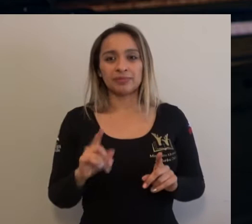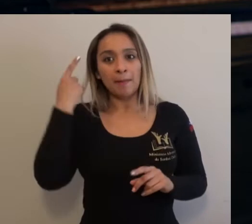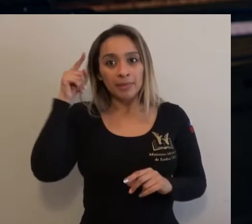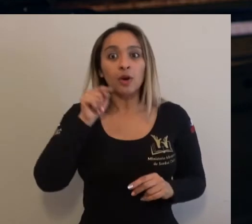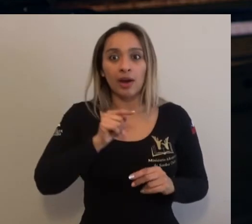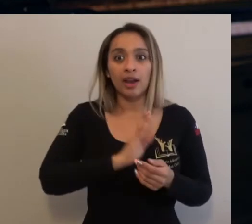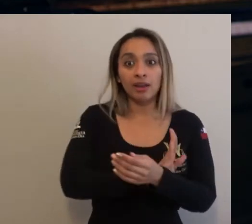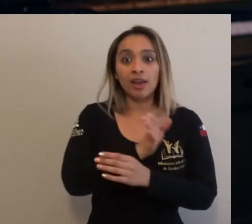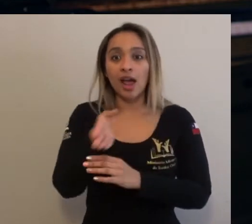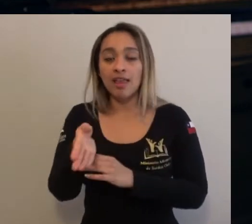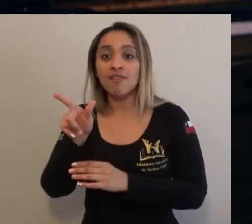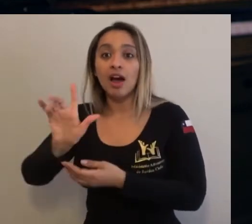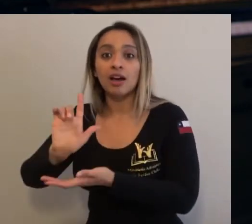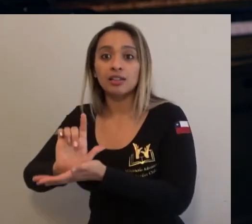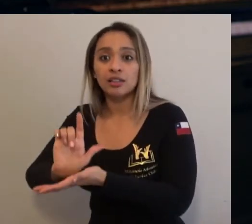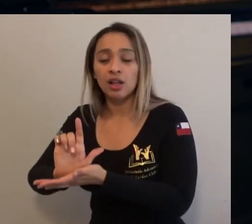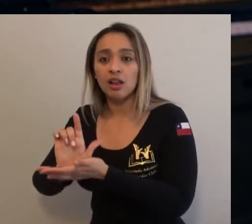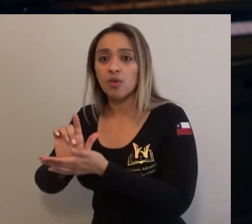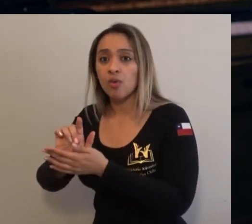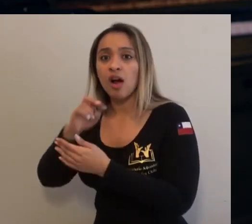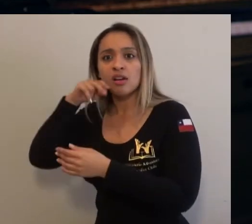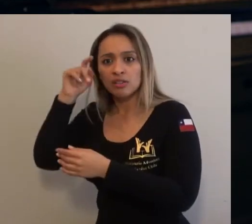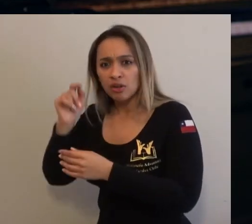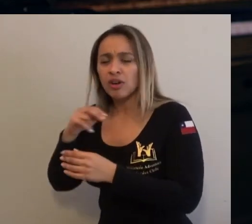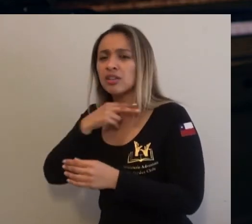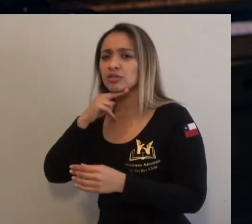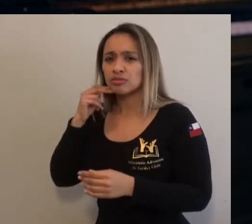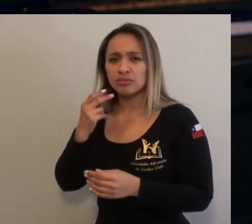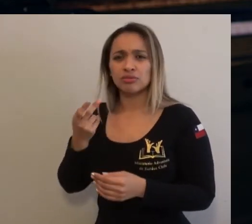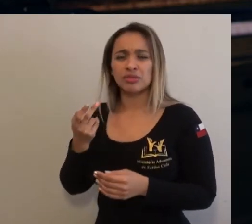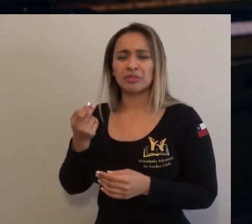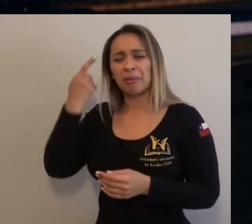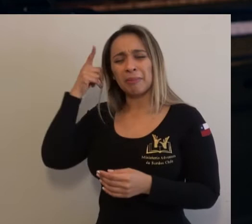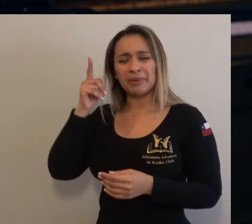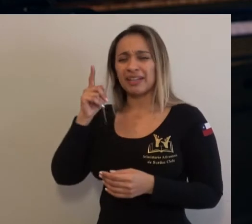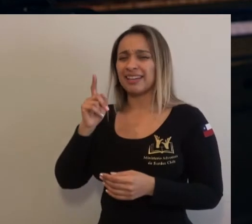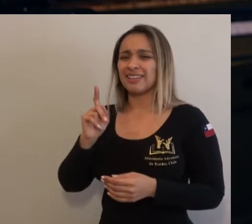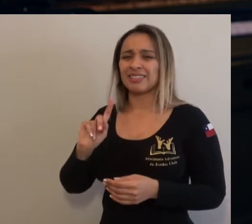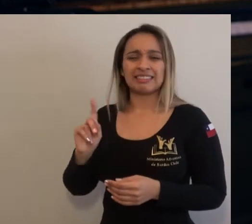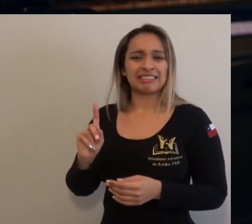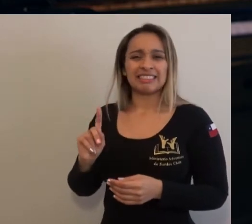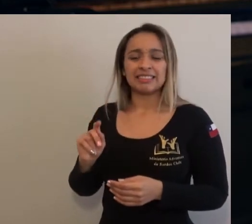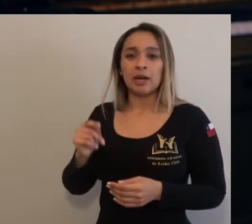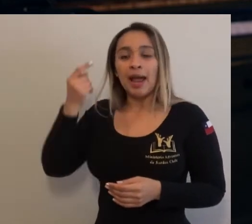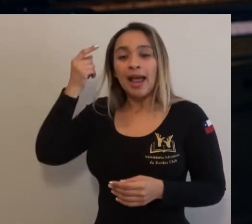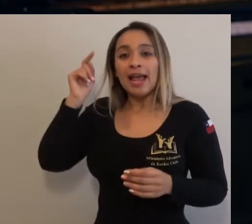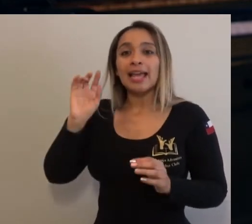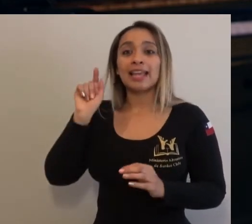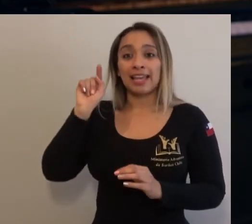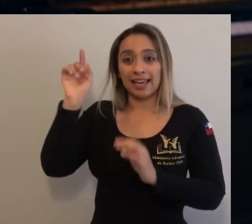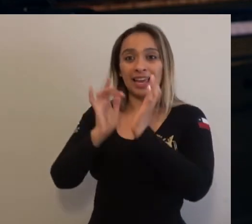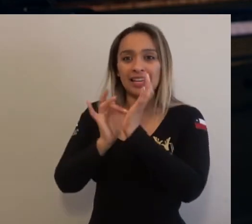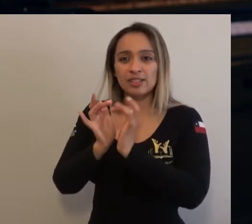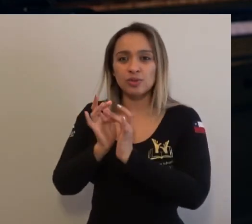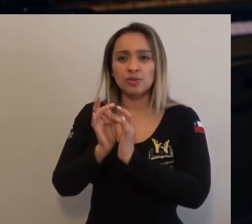aún así asistía a la sinagoga. No sabemos exactamente qué la motivaba, pero el Señor se encargó de que ese día en